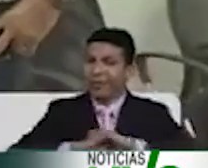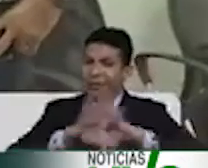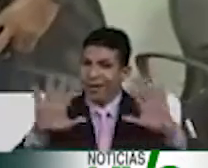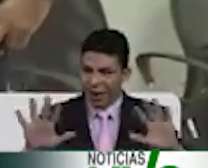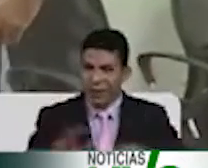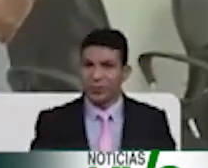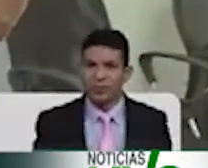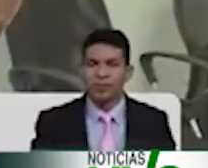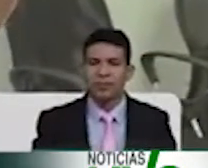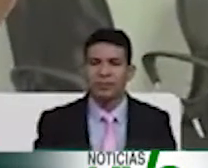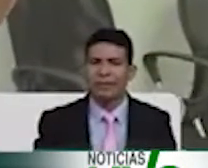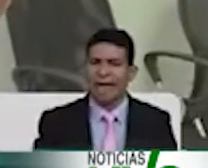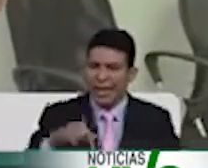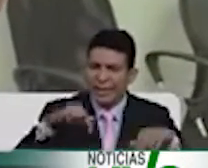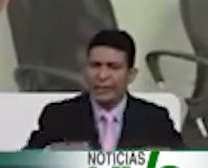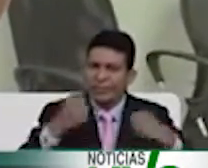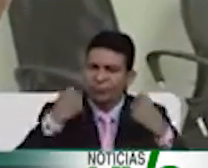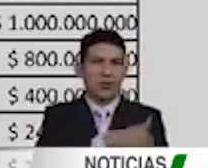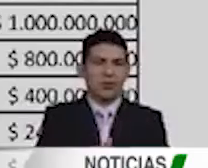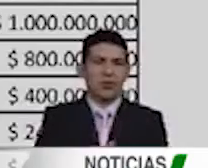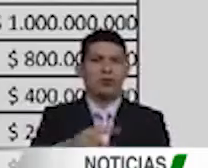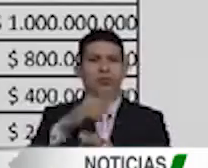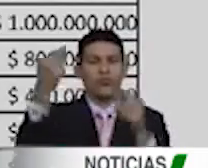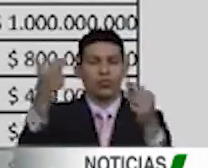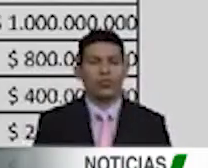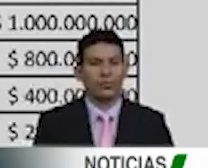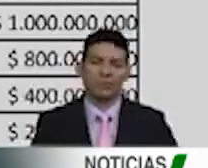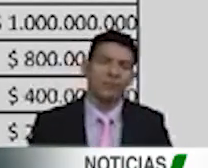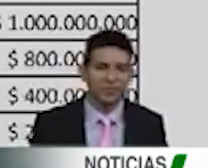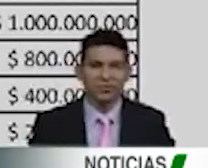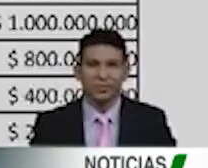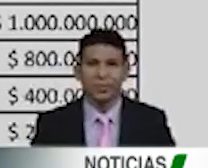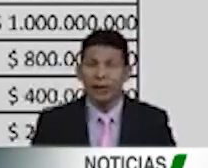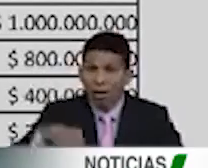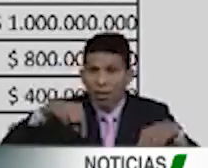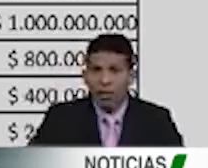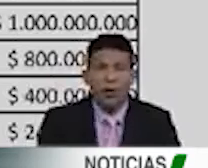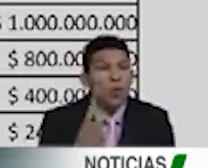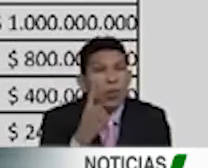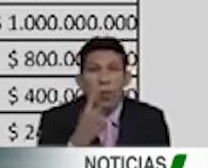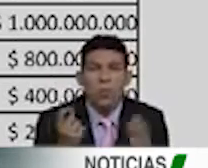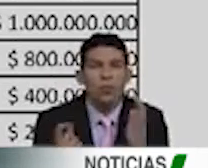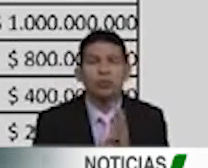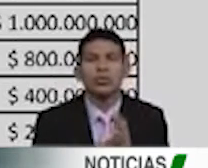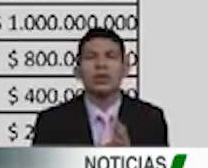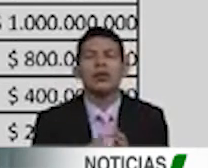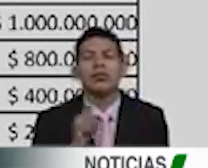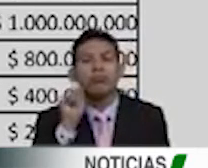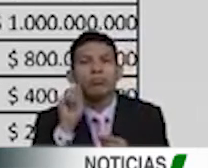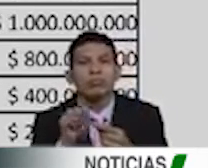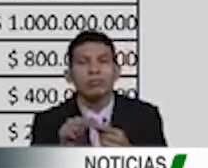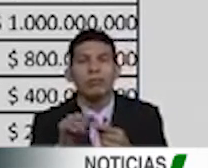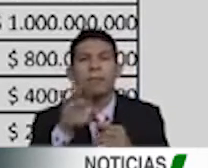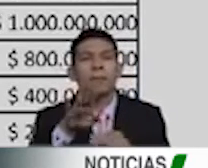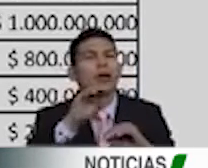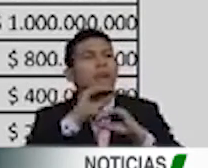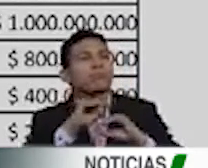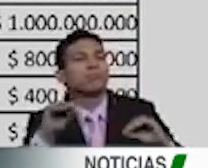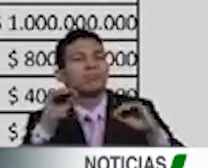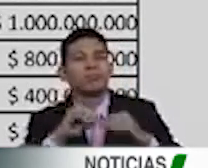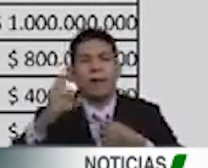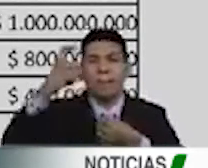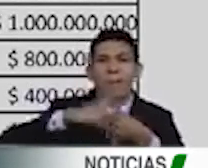6.540 millones de pesos. Esto es única y exclusivamente para las convocatorias